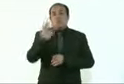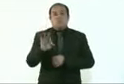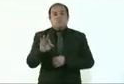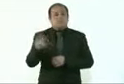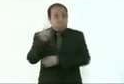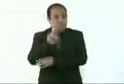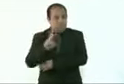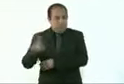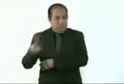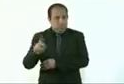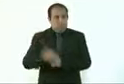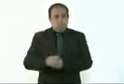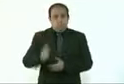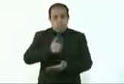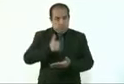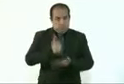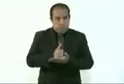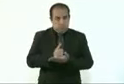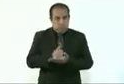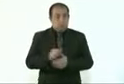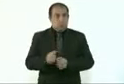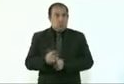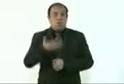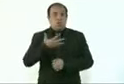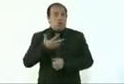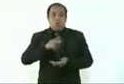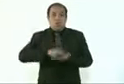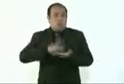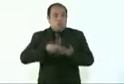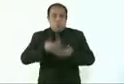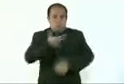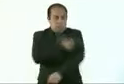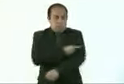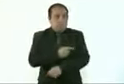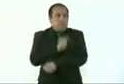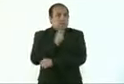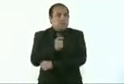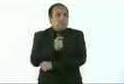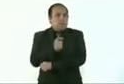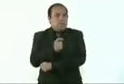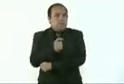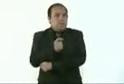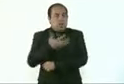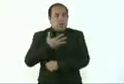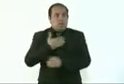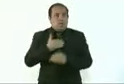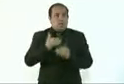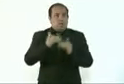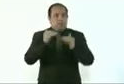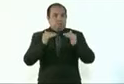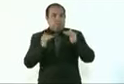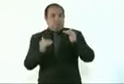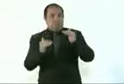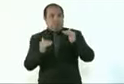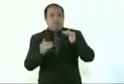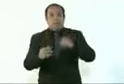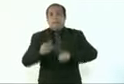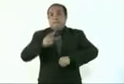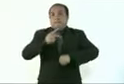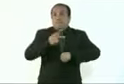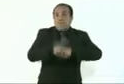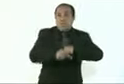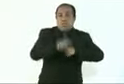población de la ciudad estimamos no tiene su esquema completo. Es decir, es desproporcionadamente mucho más alto el riesgo de las